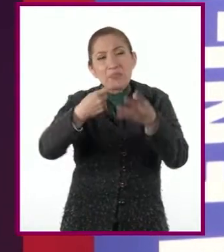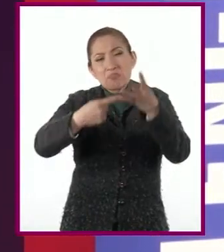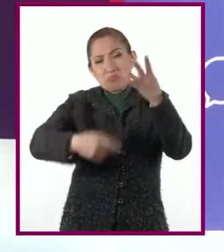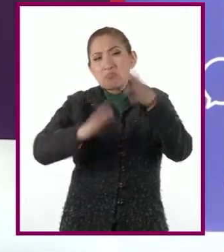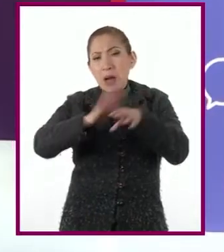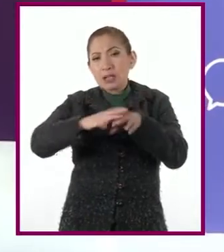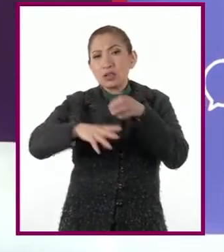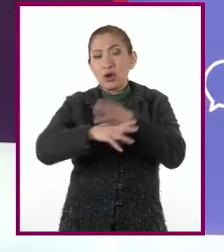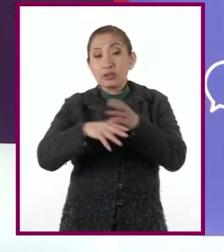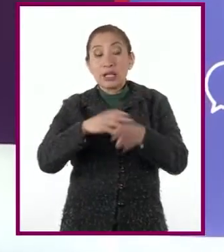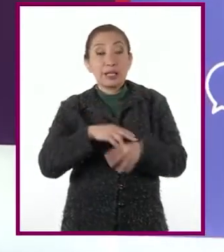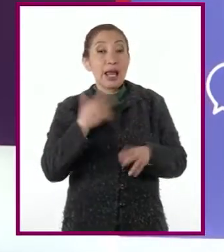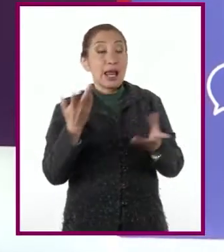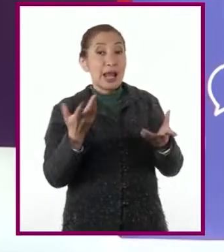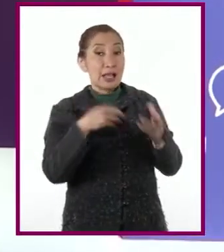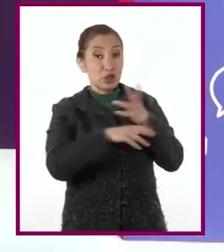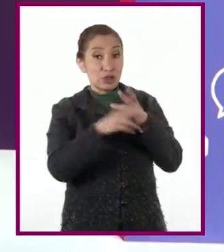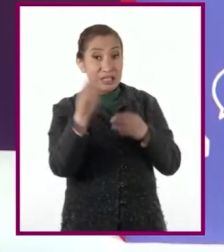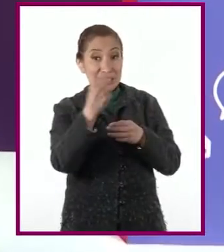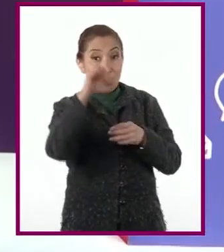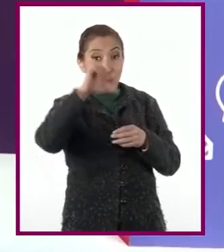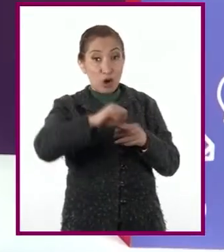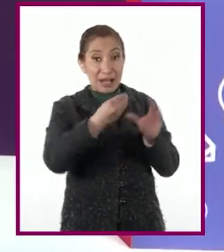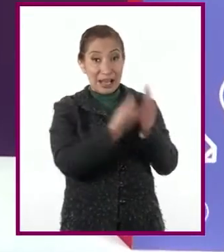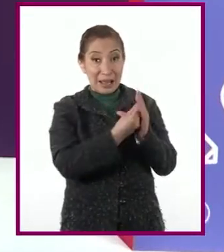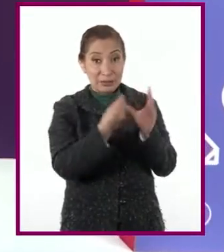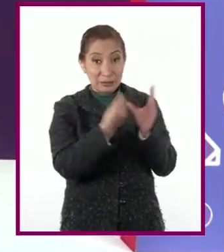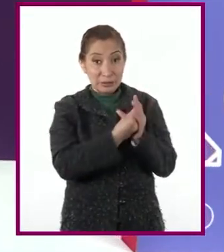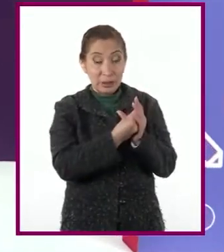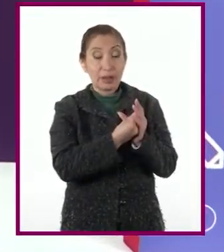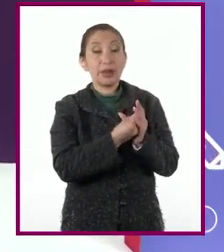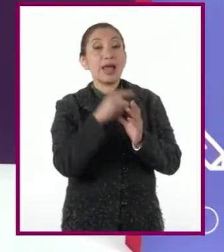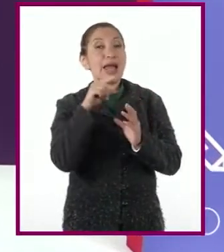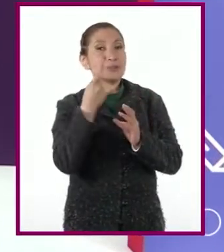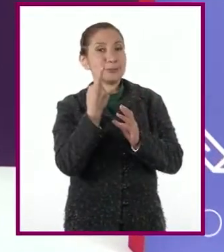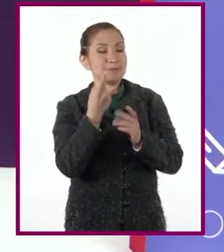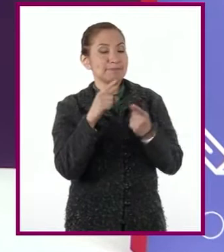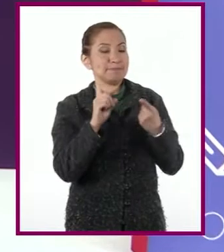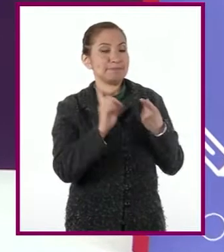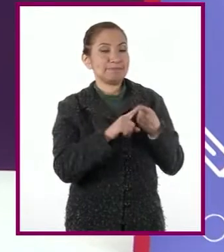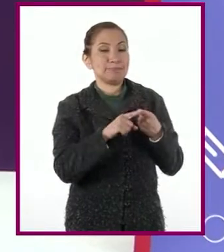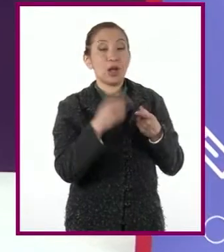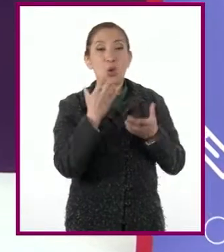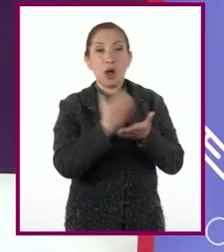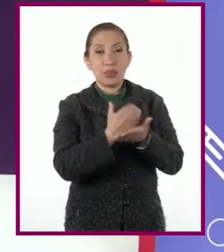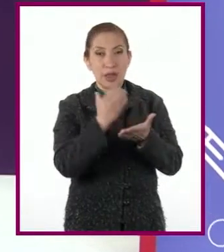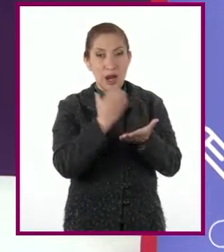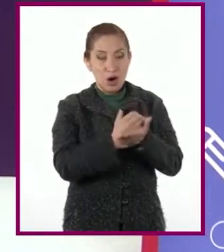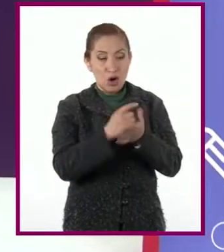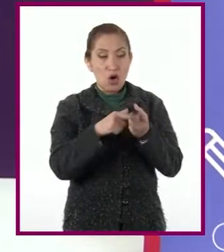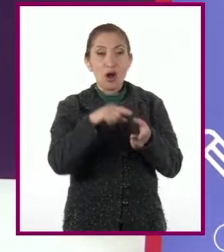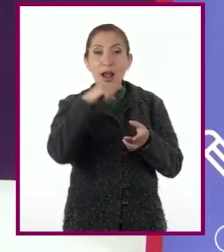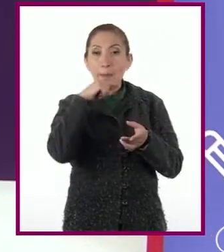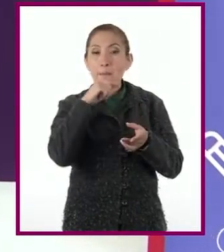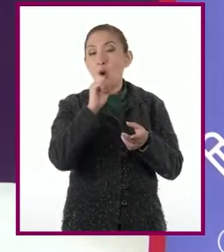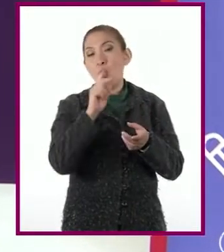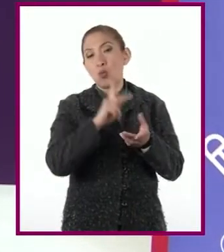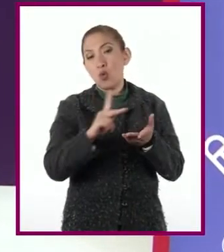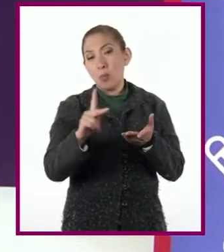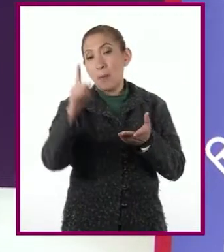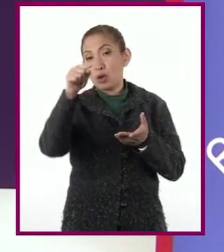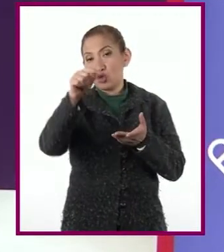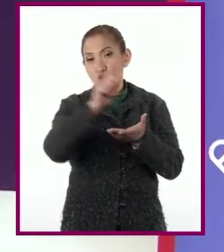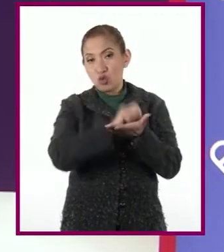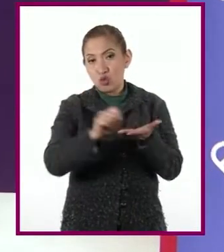elementos. Los materiales que vamos a necesitar en esta sesión son su cuaderno y lápiz o pluma para